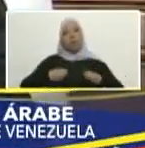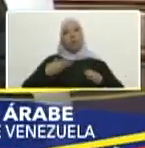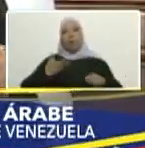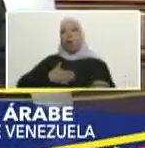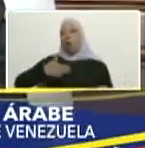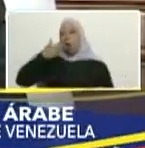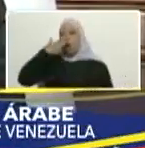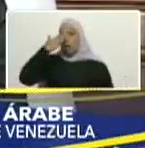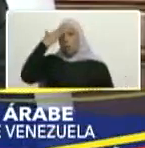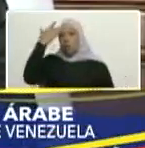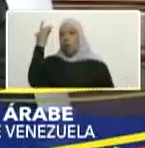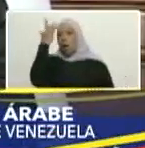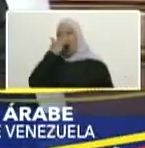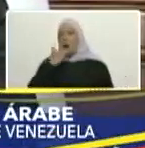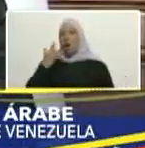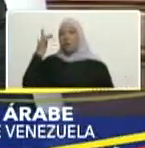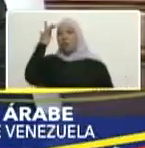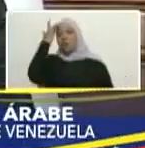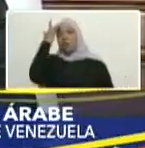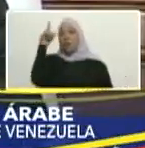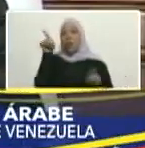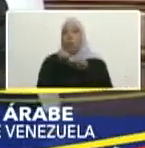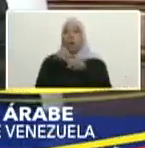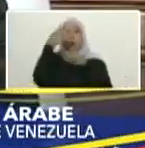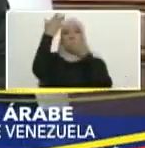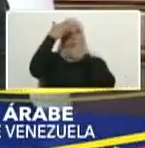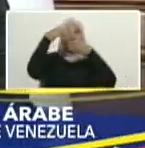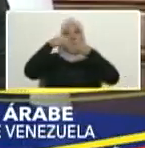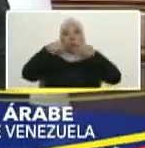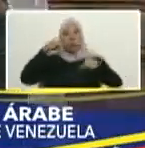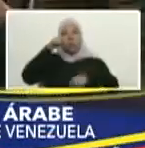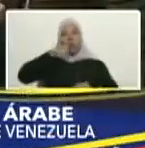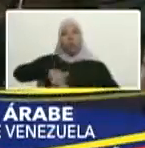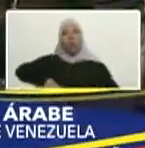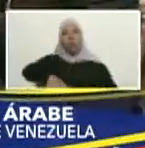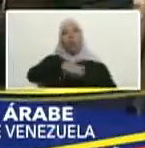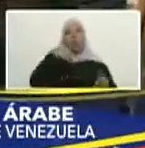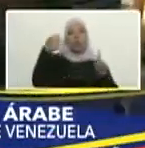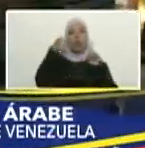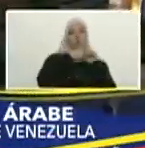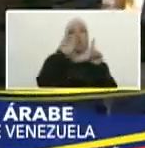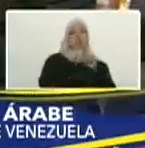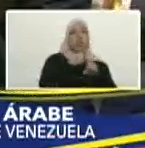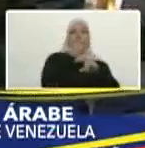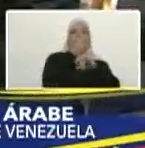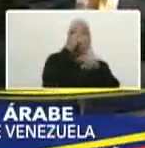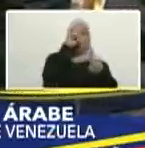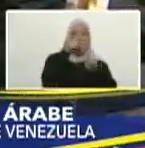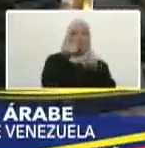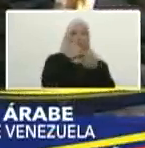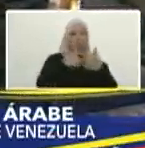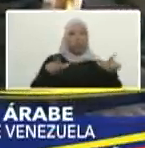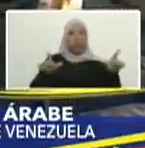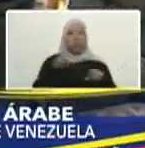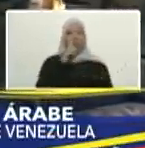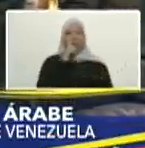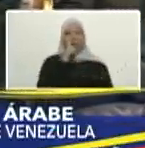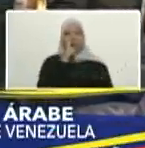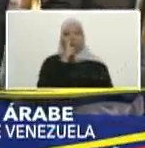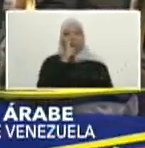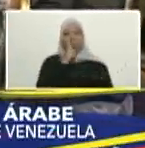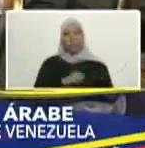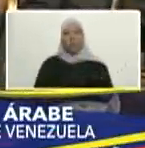con la causa africana, con la causa saharaui, con la causa de los pueblos que luchan por su liberación. Tenga